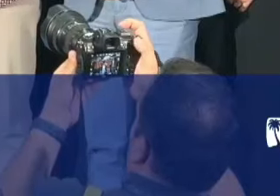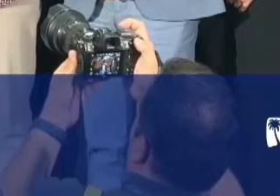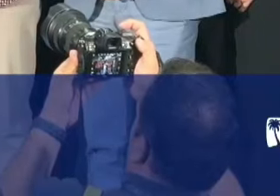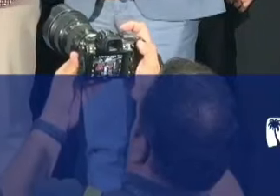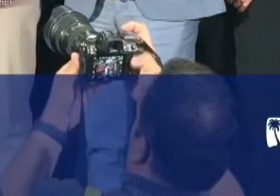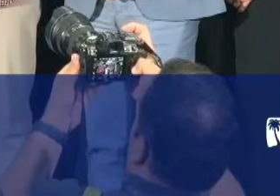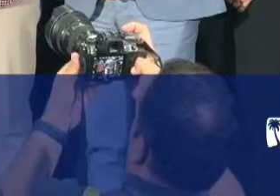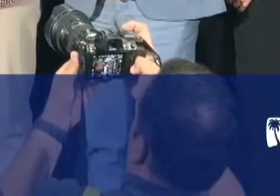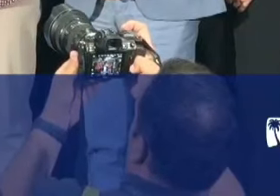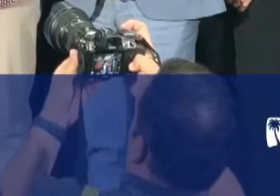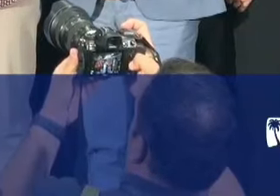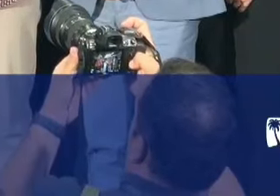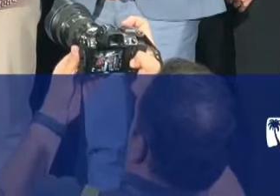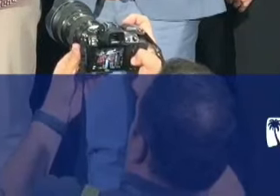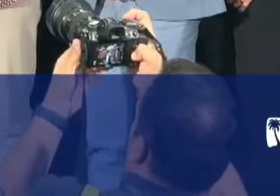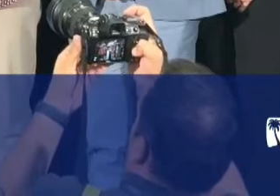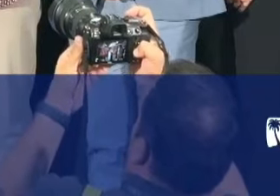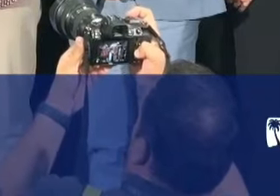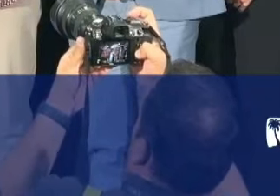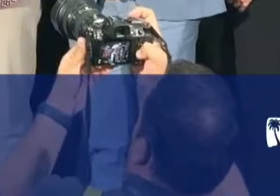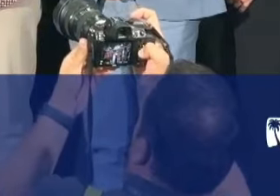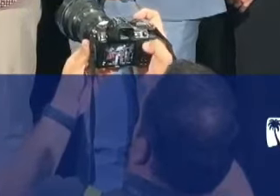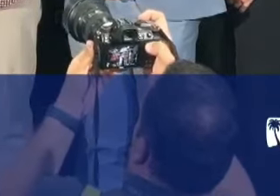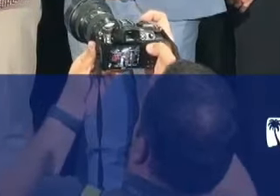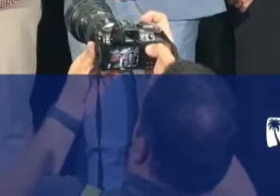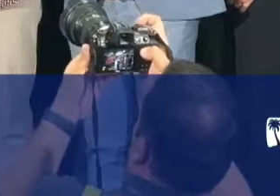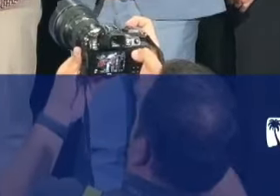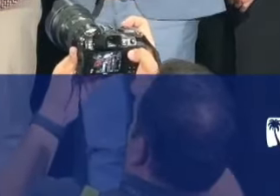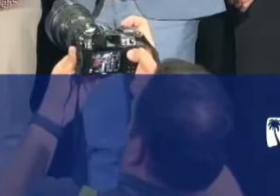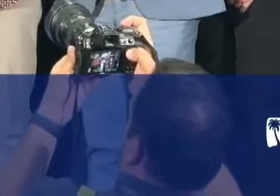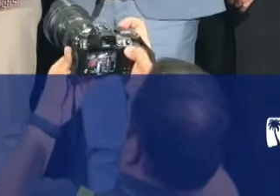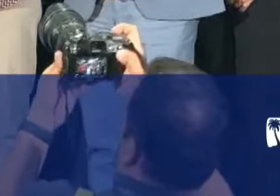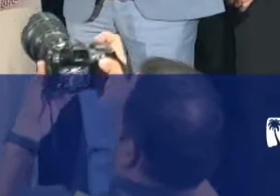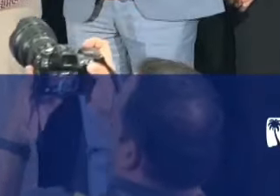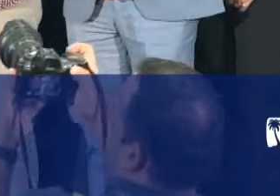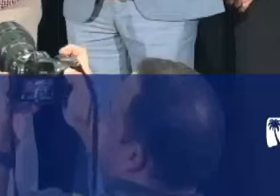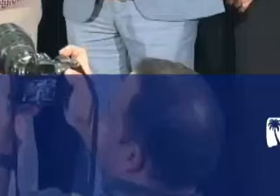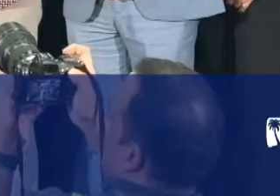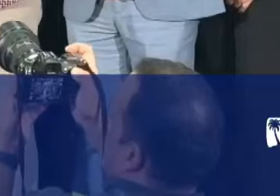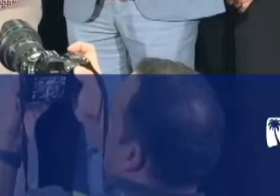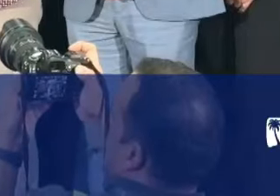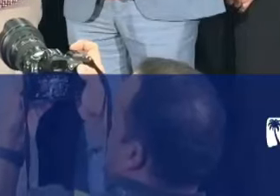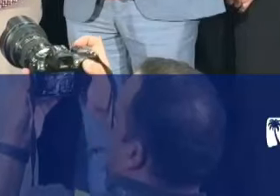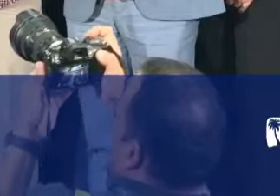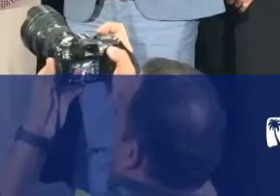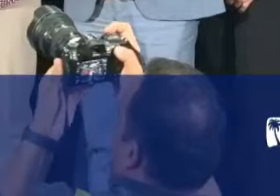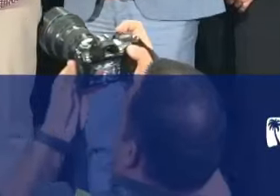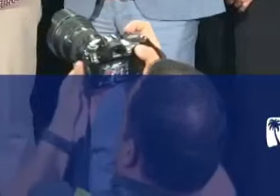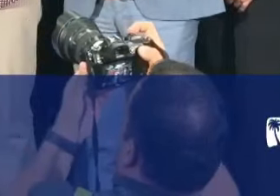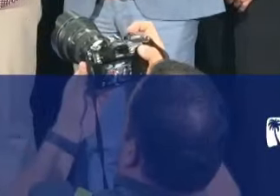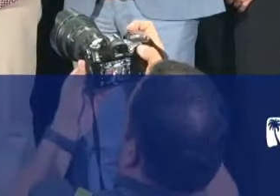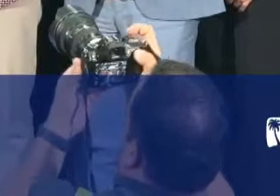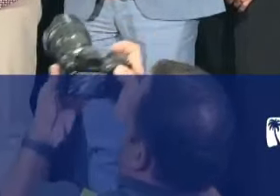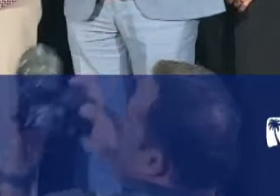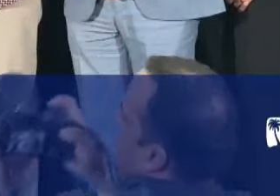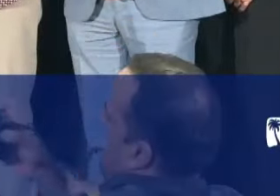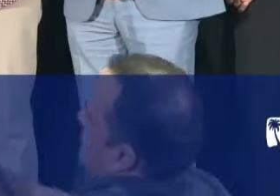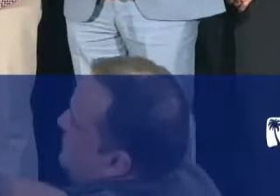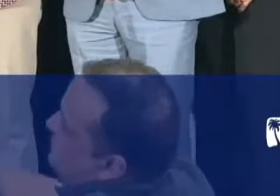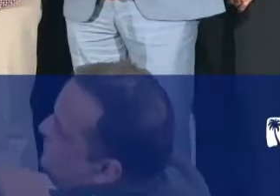eh del del pnp hay tres alcaldías que nosotros entendemos que con el voto adelantado eh que queda